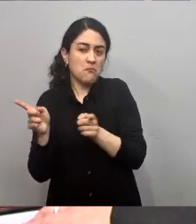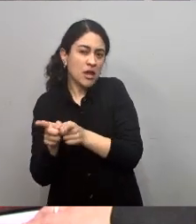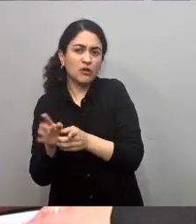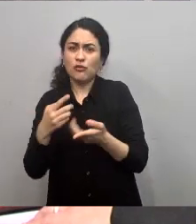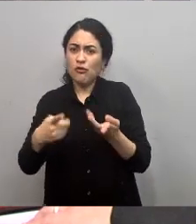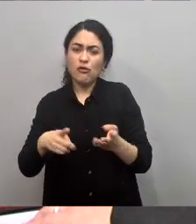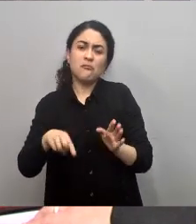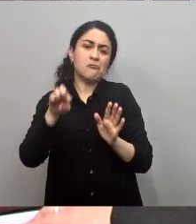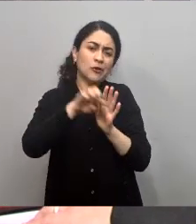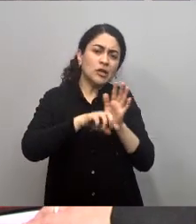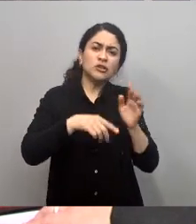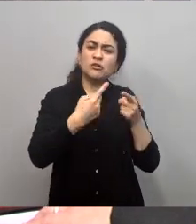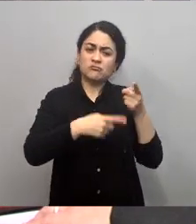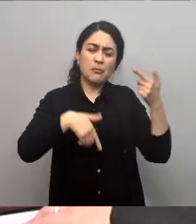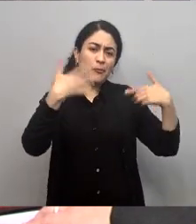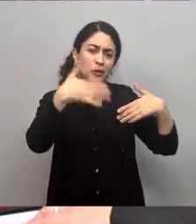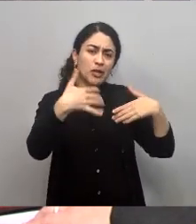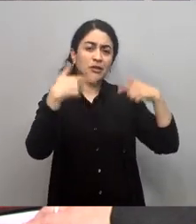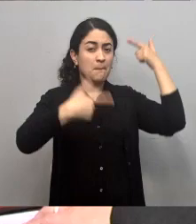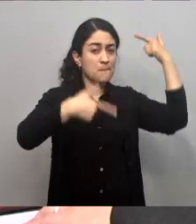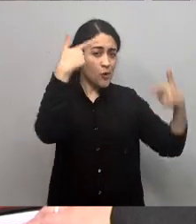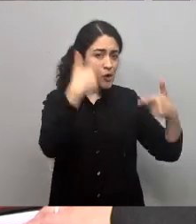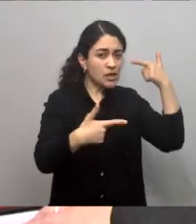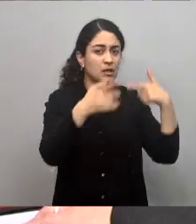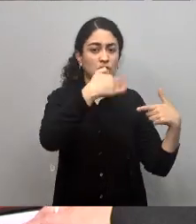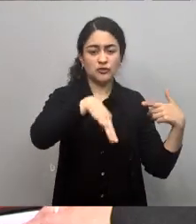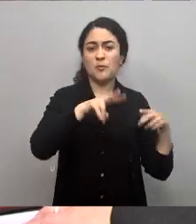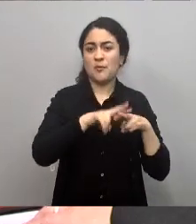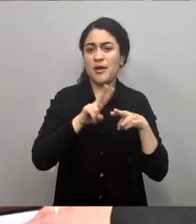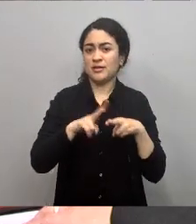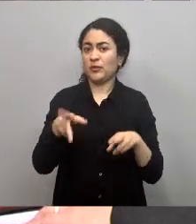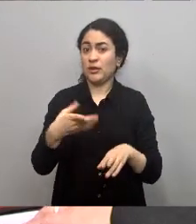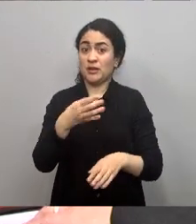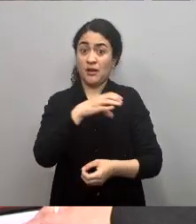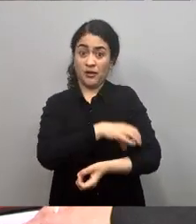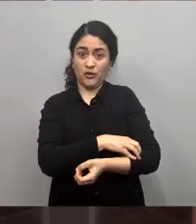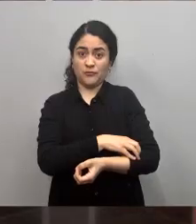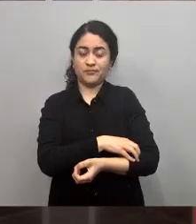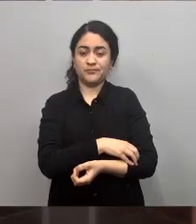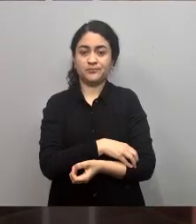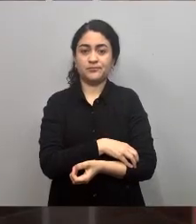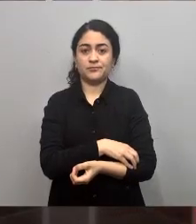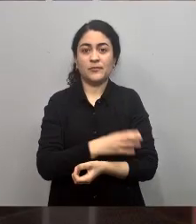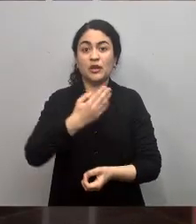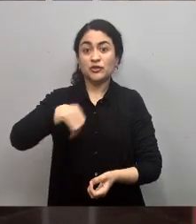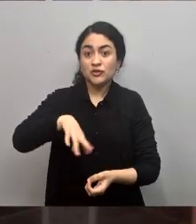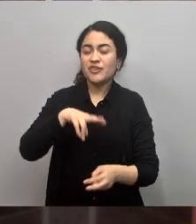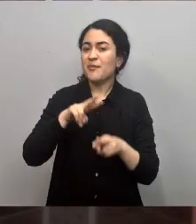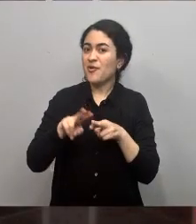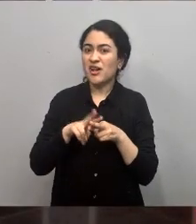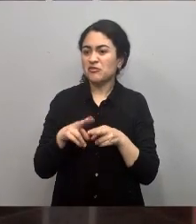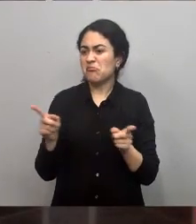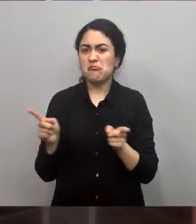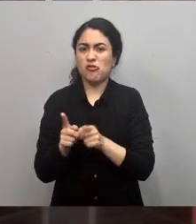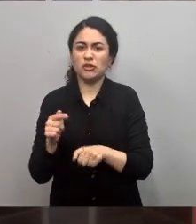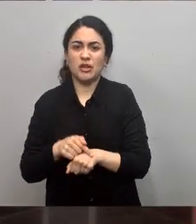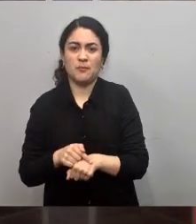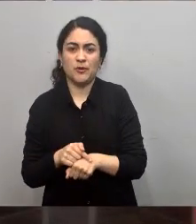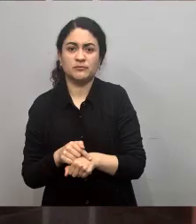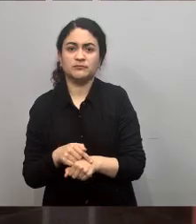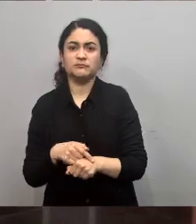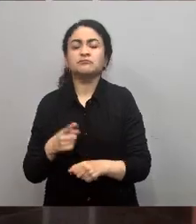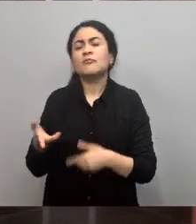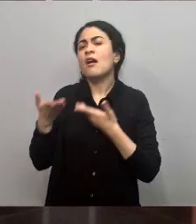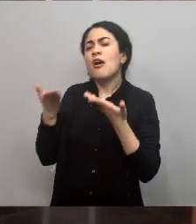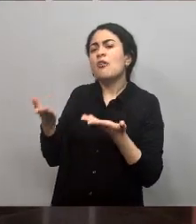sino que son más que todo políticas como nosotros podemos implementar en nuestra región y hemos podido hacer en este corto tiempo.